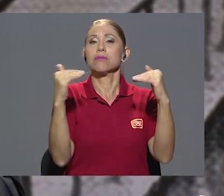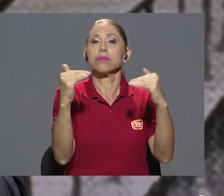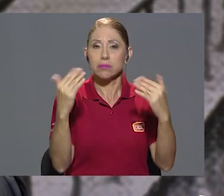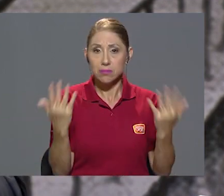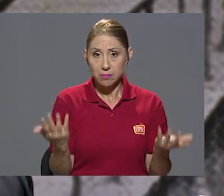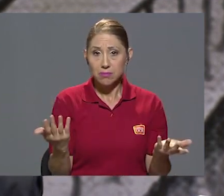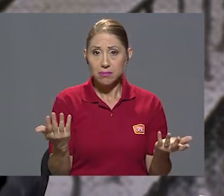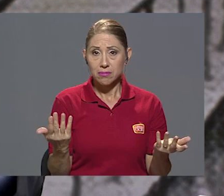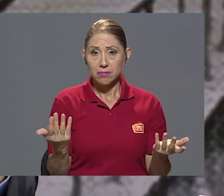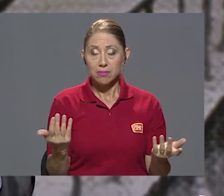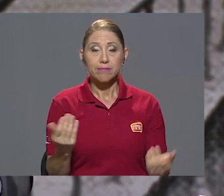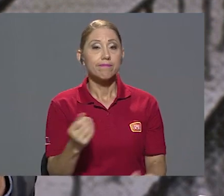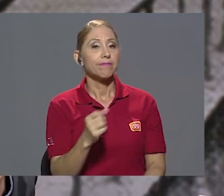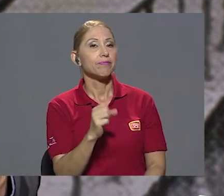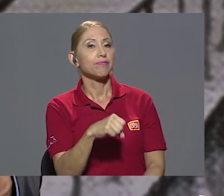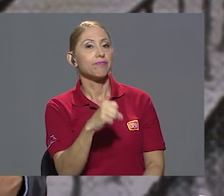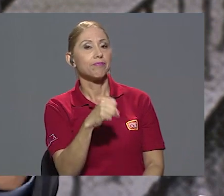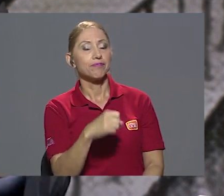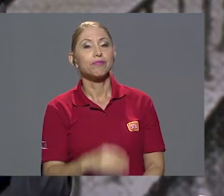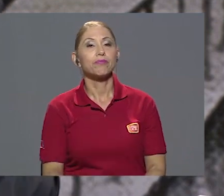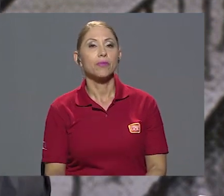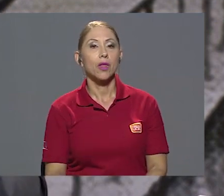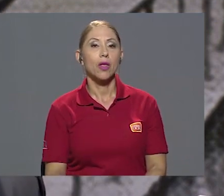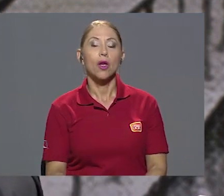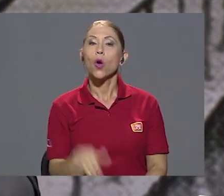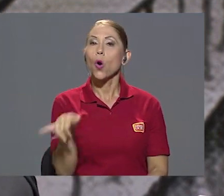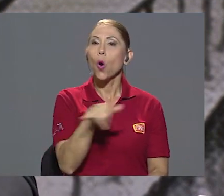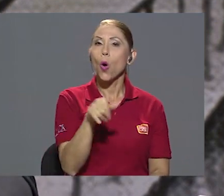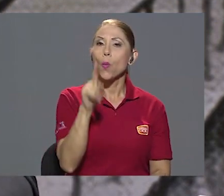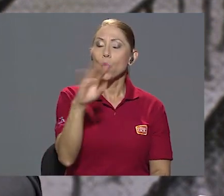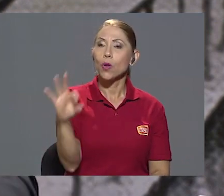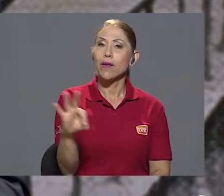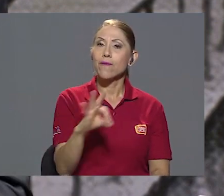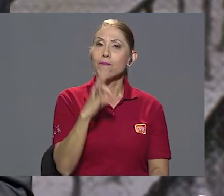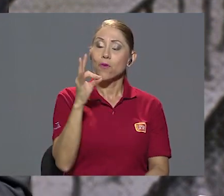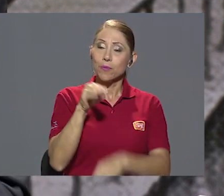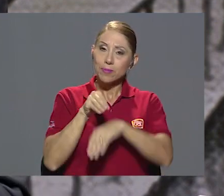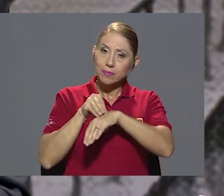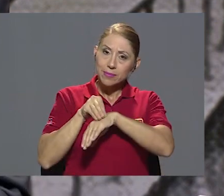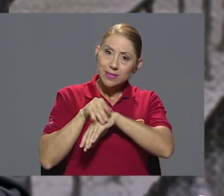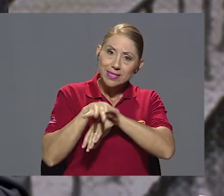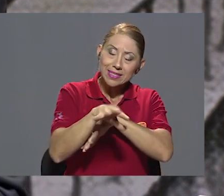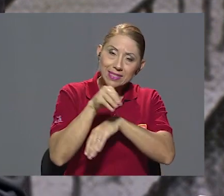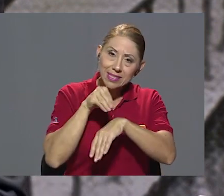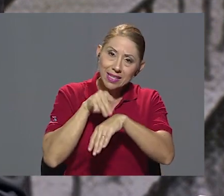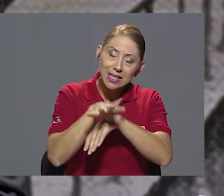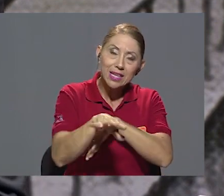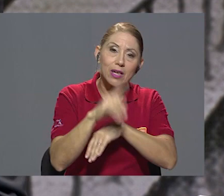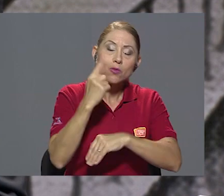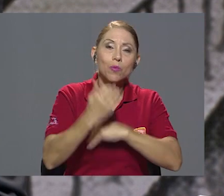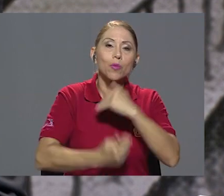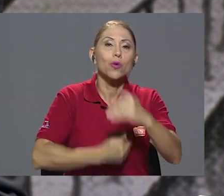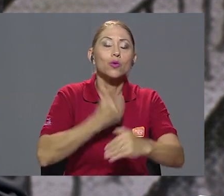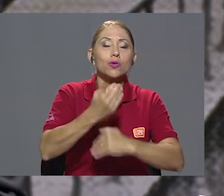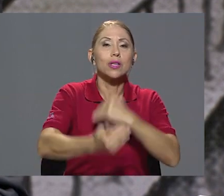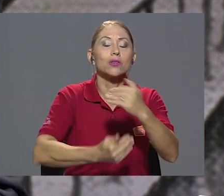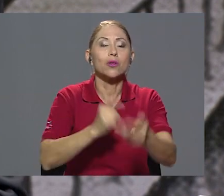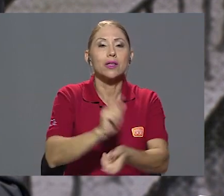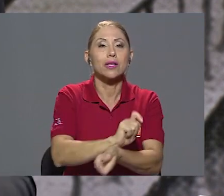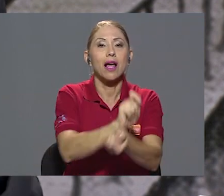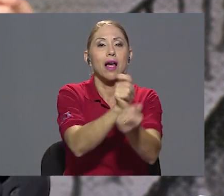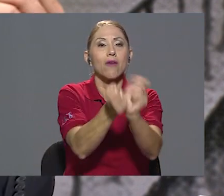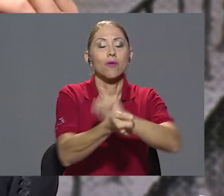¿verdad? Precisamente como una forma de incidir en un proceso de transformación